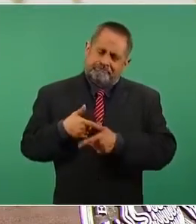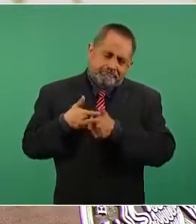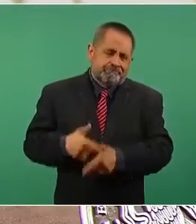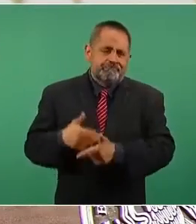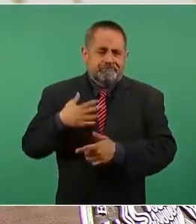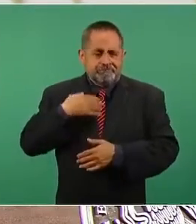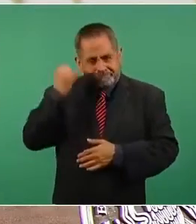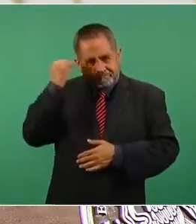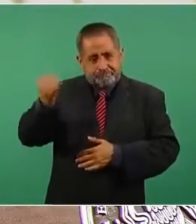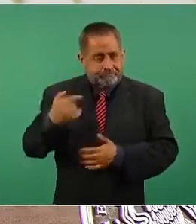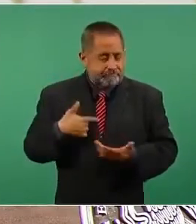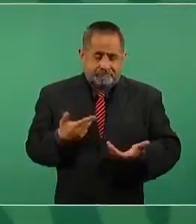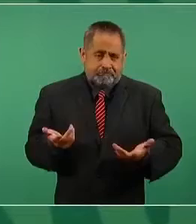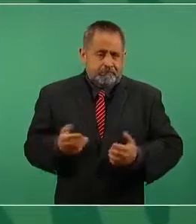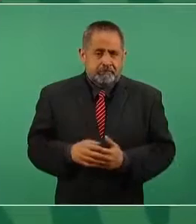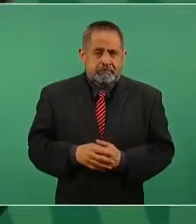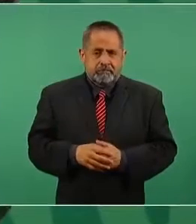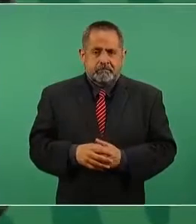que yo